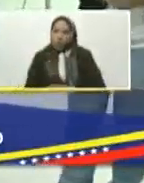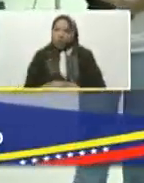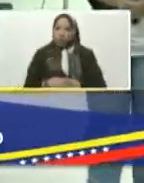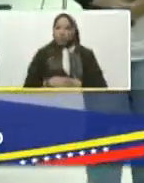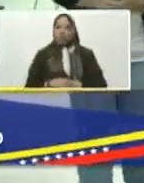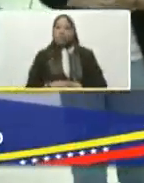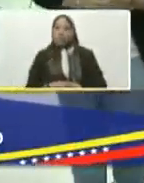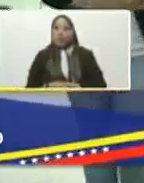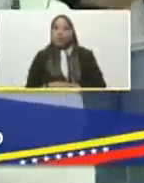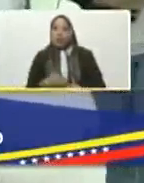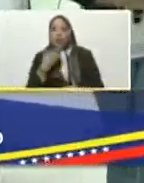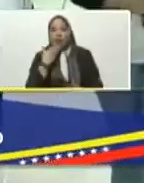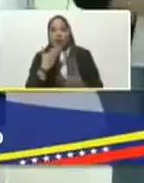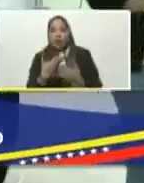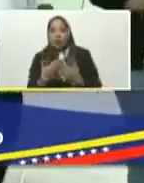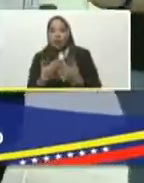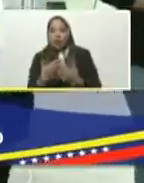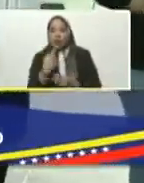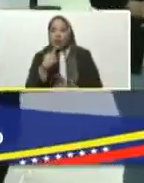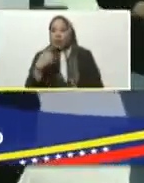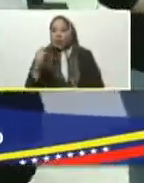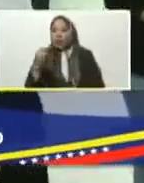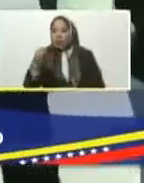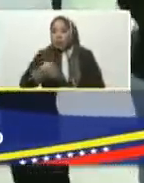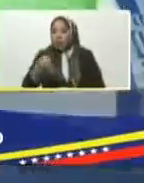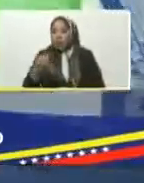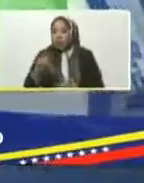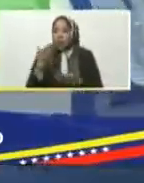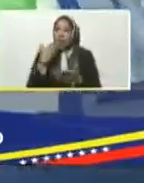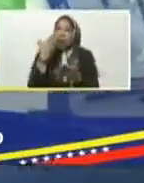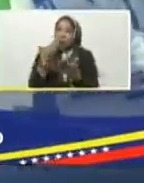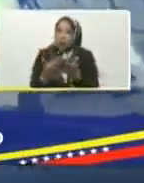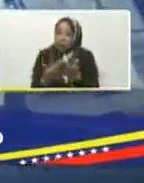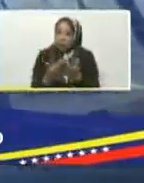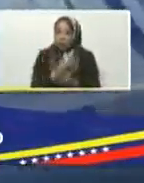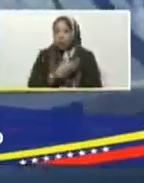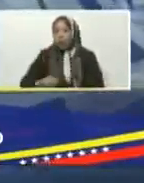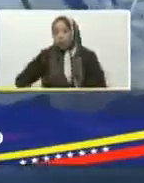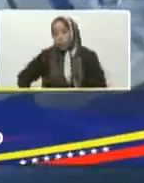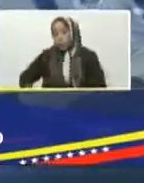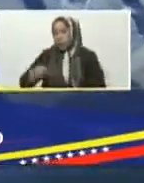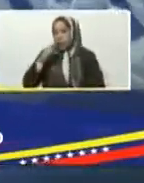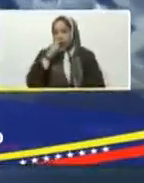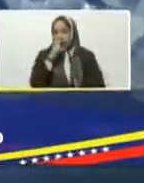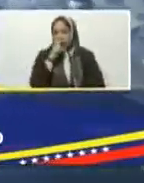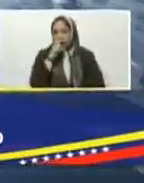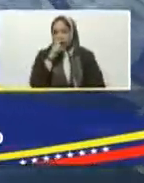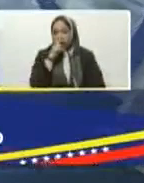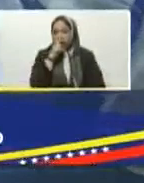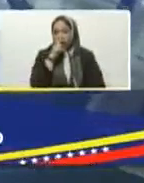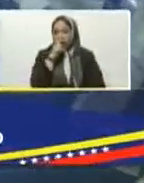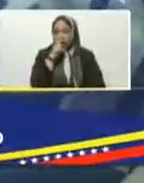muchísimas gracias, de verdad. Lo primero que le damos es las gracias a usted por haberse siempre